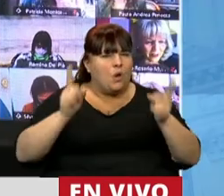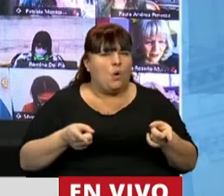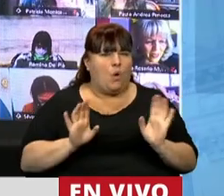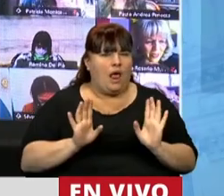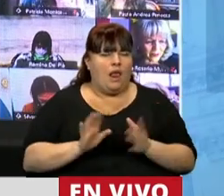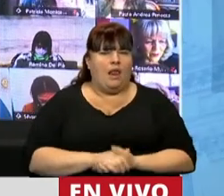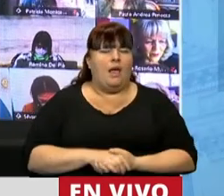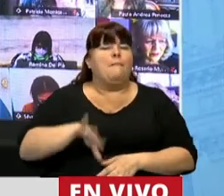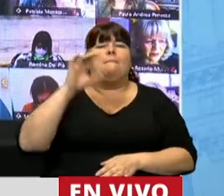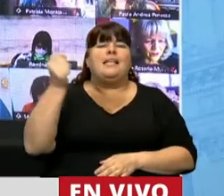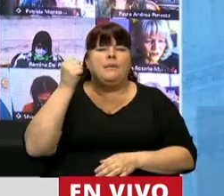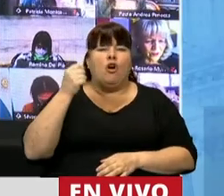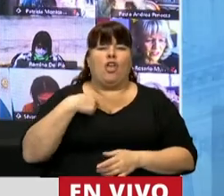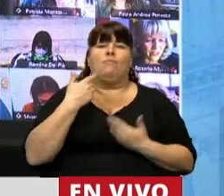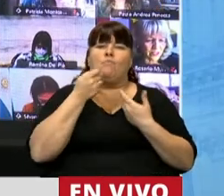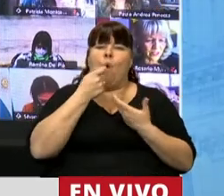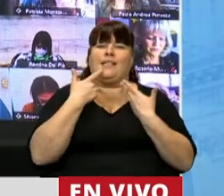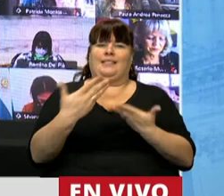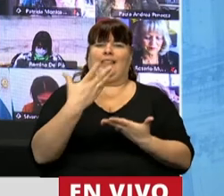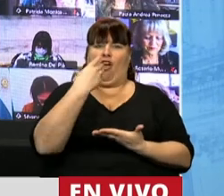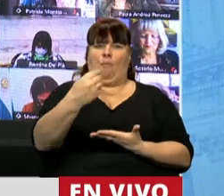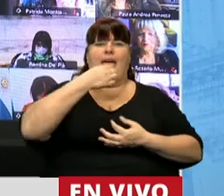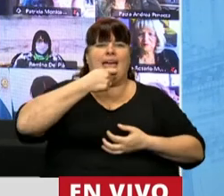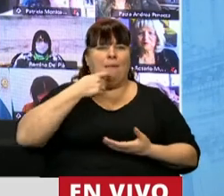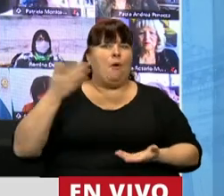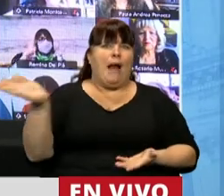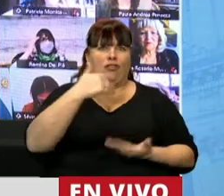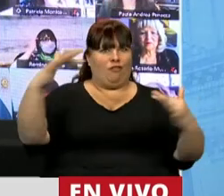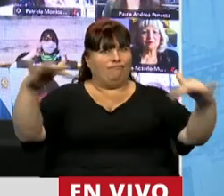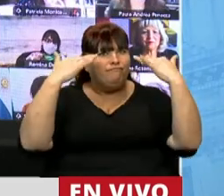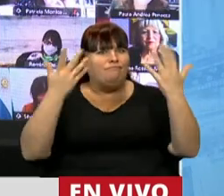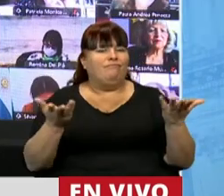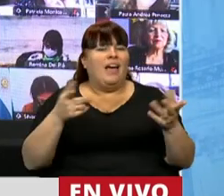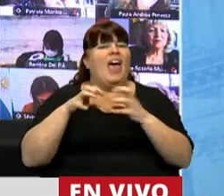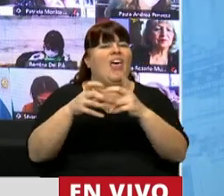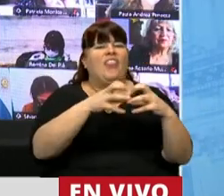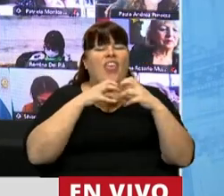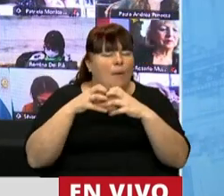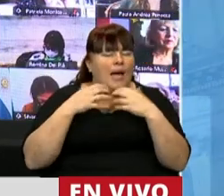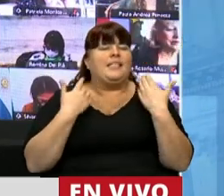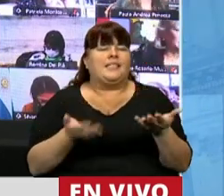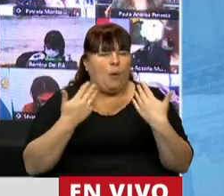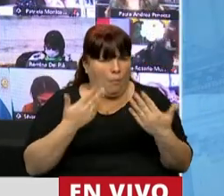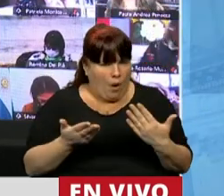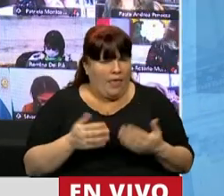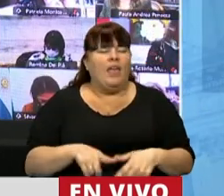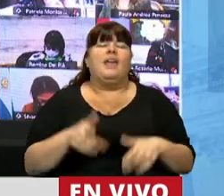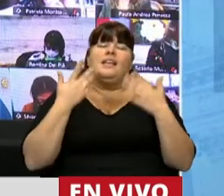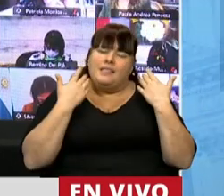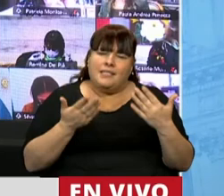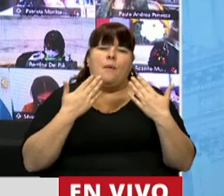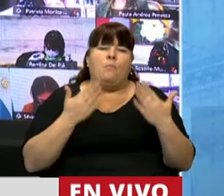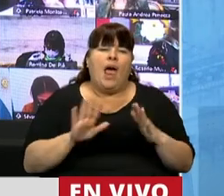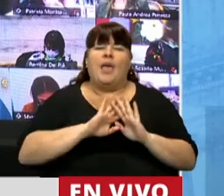fundamentalmente que seamos el ejemplo para la sociedad toda de que el debate es posible y que es posible